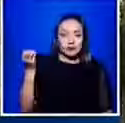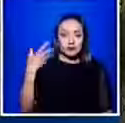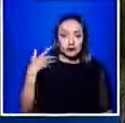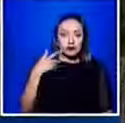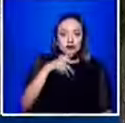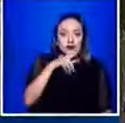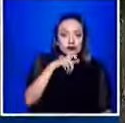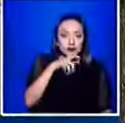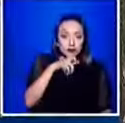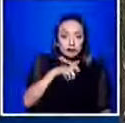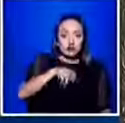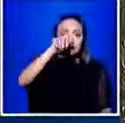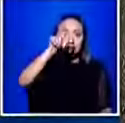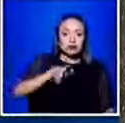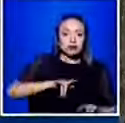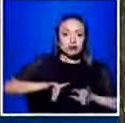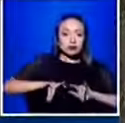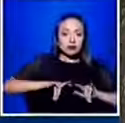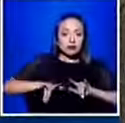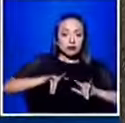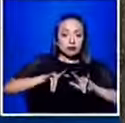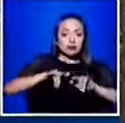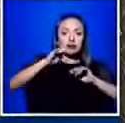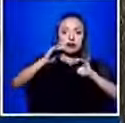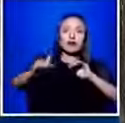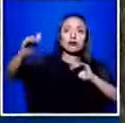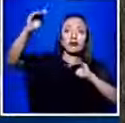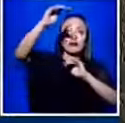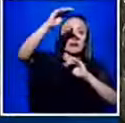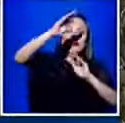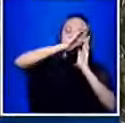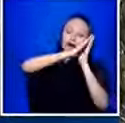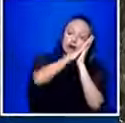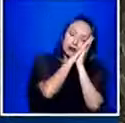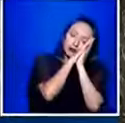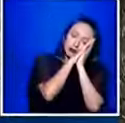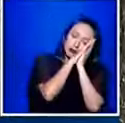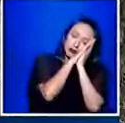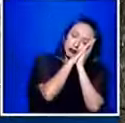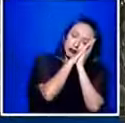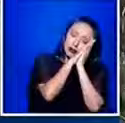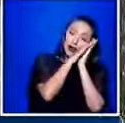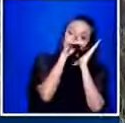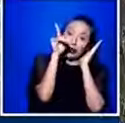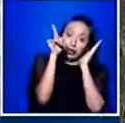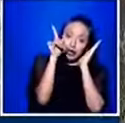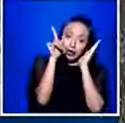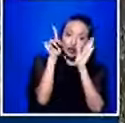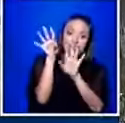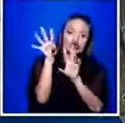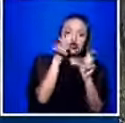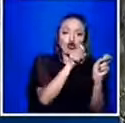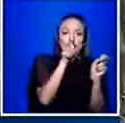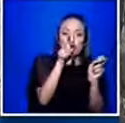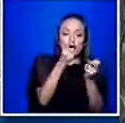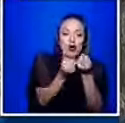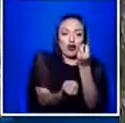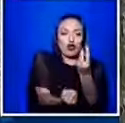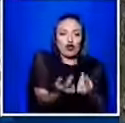personas desconocidas están durmiendo en la parte alta, personas de calle son los que en la noche